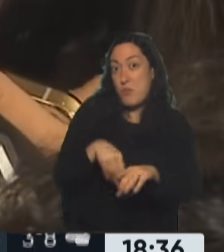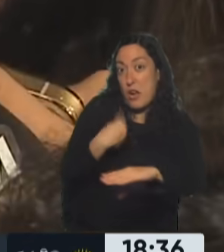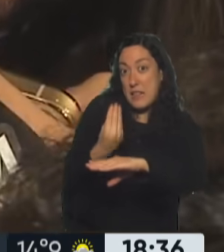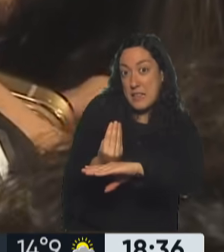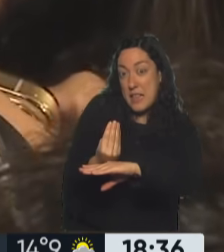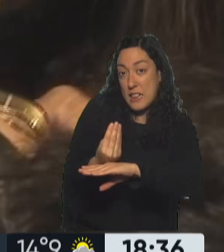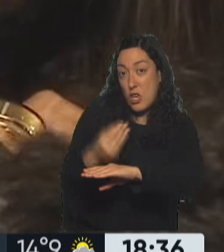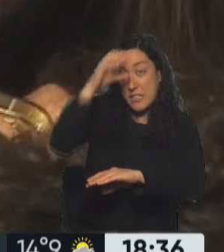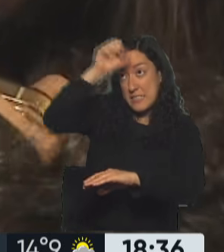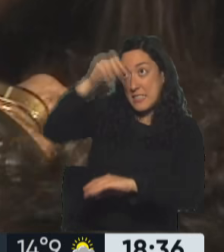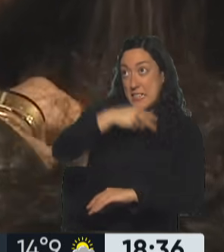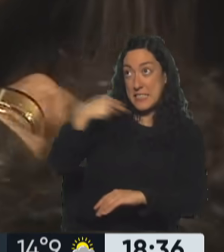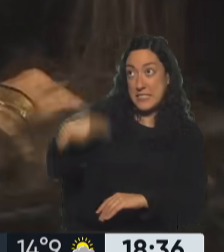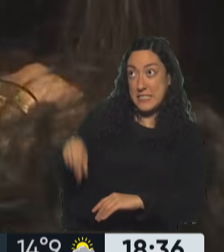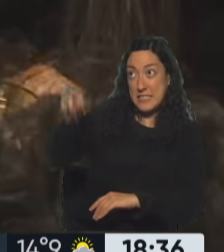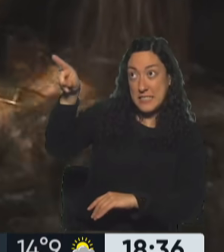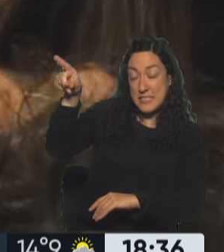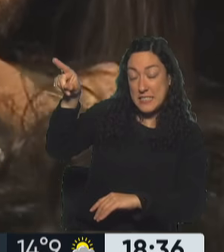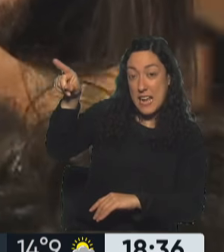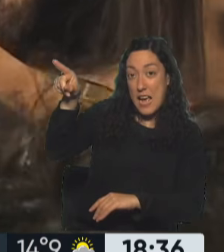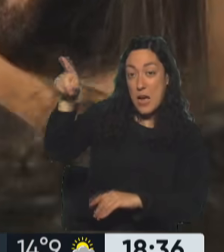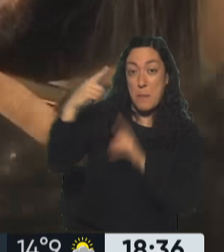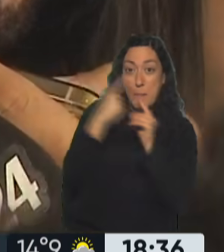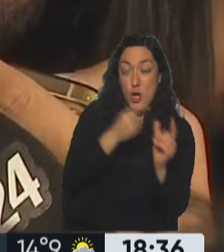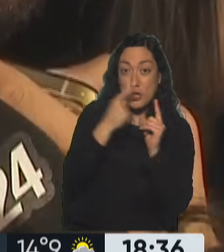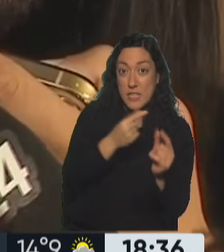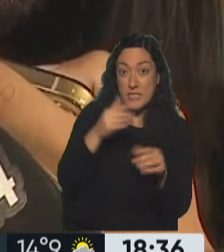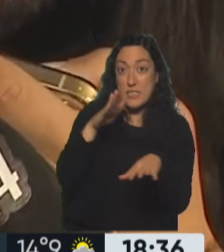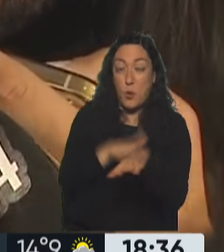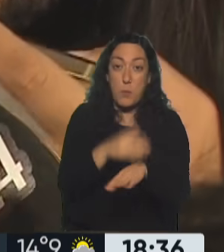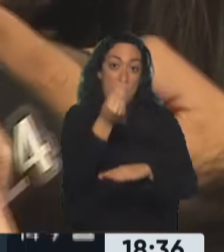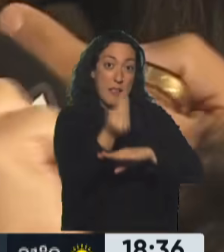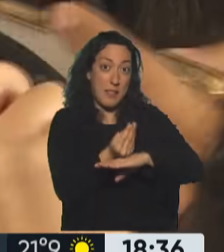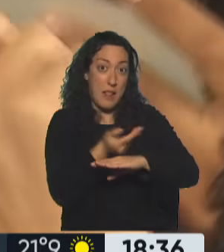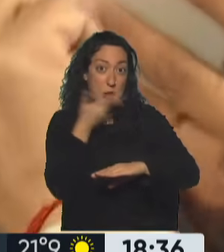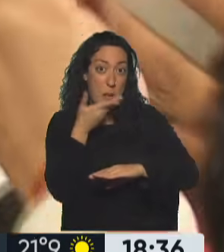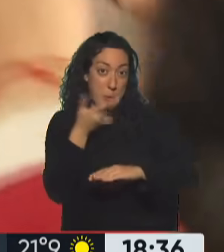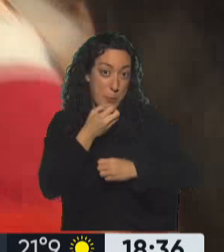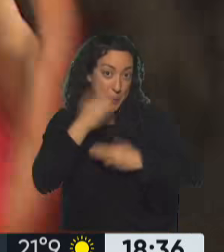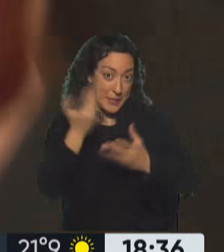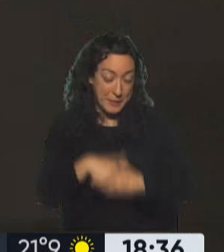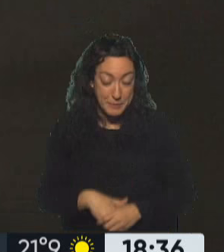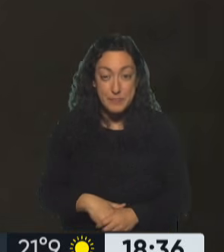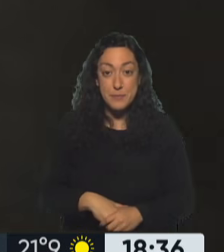la Cancillería china haciendo una protesta por la declaración de un candidato. Gracias. Chao.